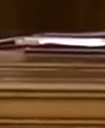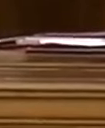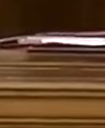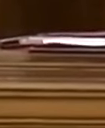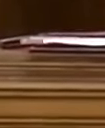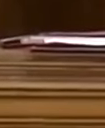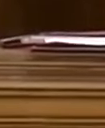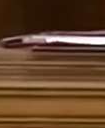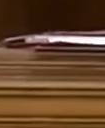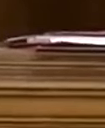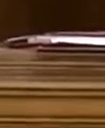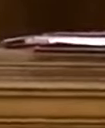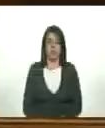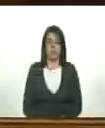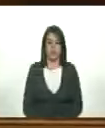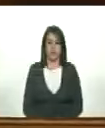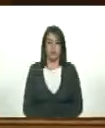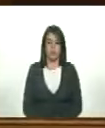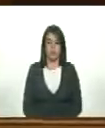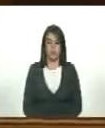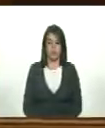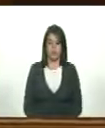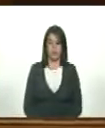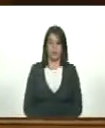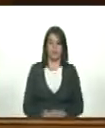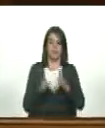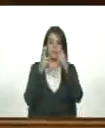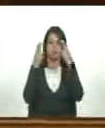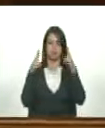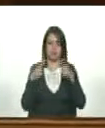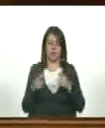¿Se va a cerrar? No, no, estamos en Navidad.